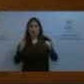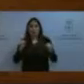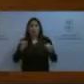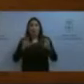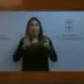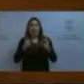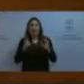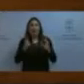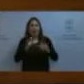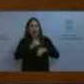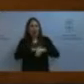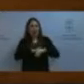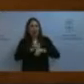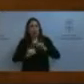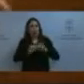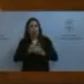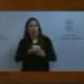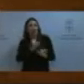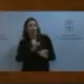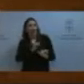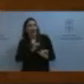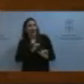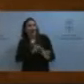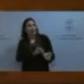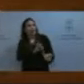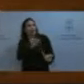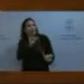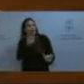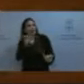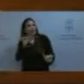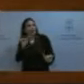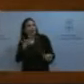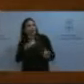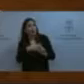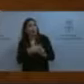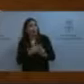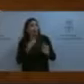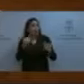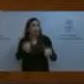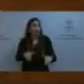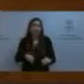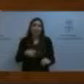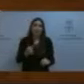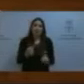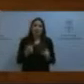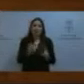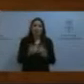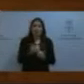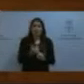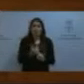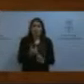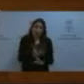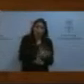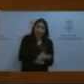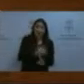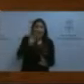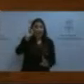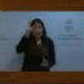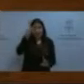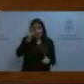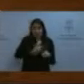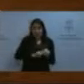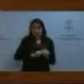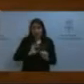hacerlo en tiempo, no esperar a que pase cuando ya no hay remedio. Y Cabrales, tengo que decirle que reúne todas las características,